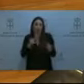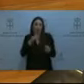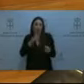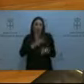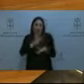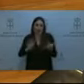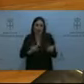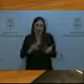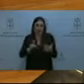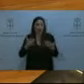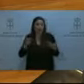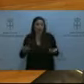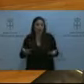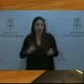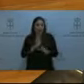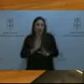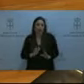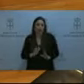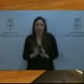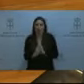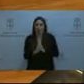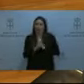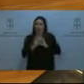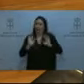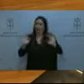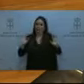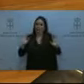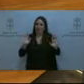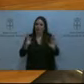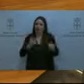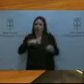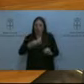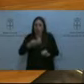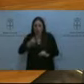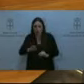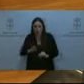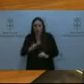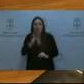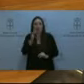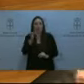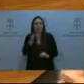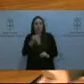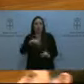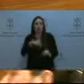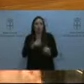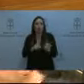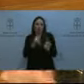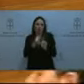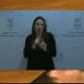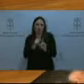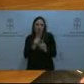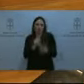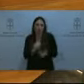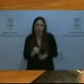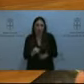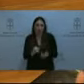nadie puede afearnos en este caso ni falta de lealtad ni carencia de altura de miras. Bien,